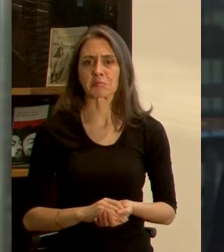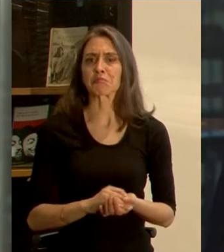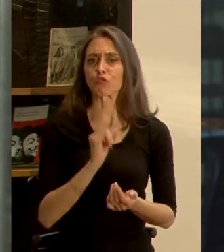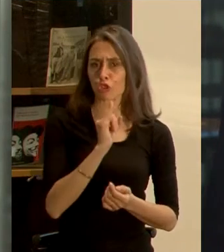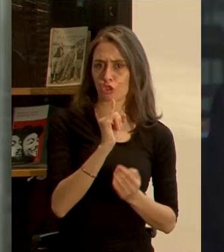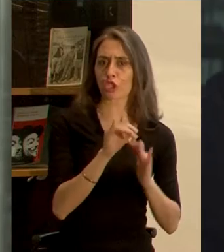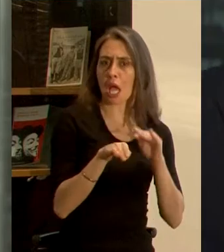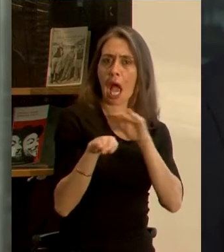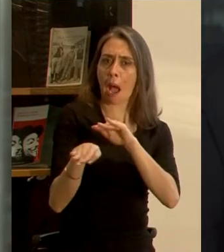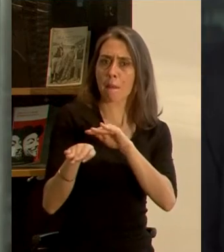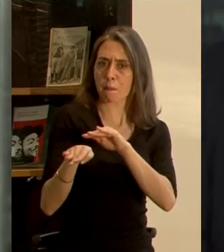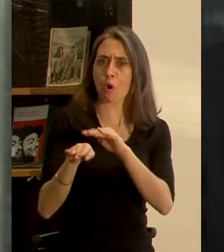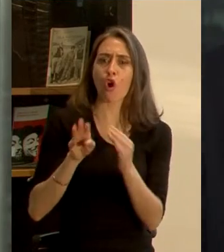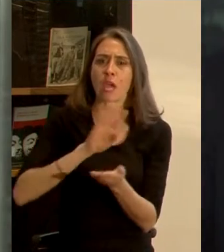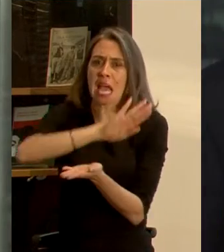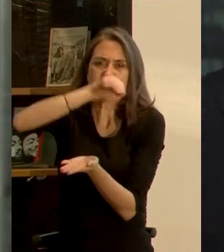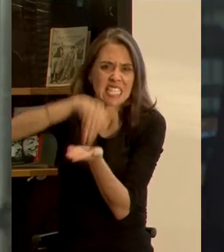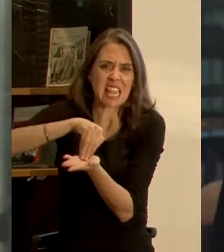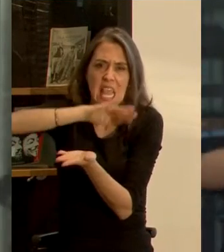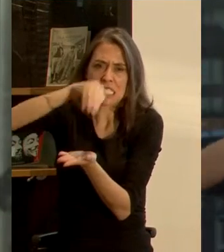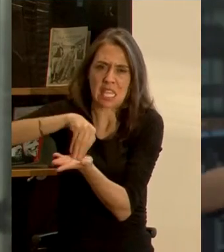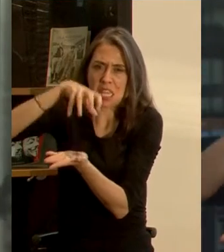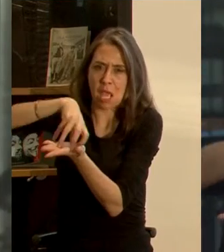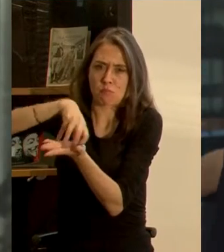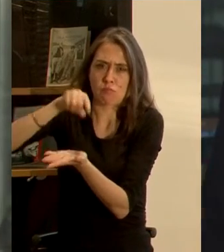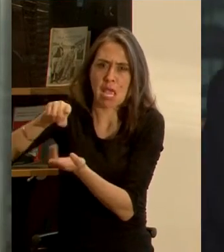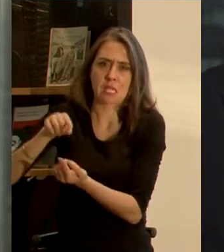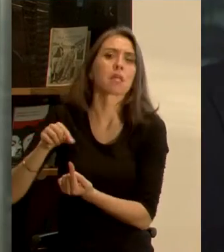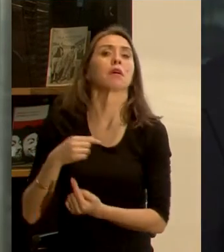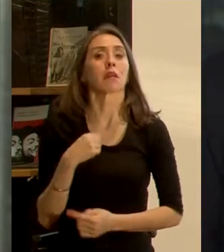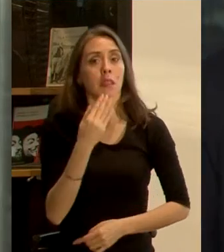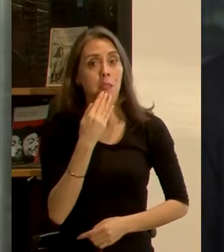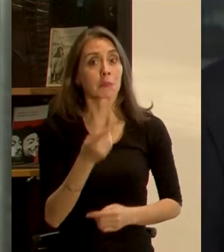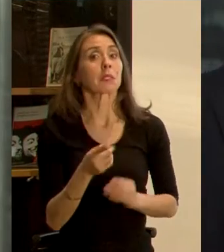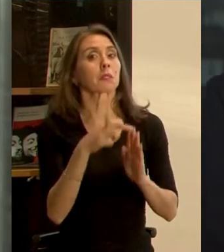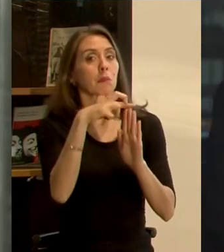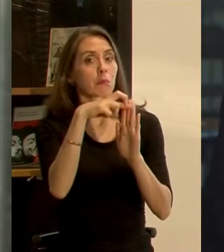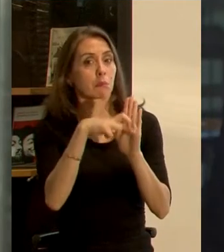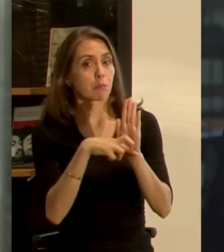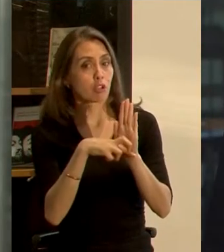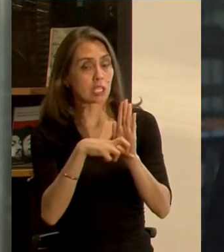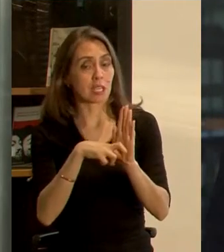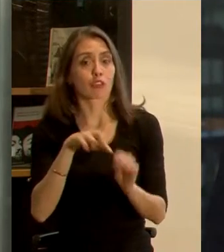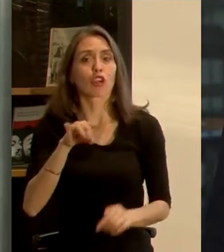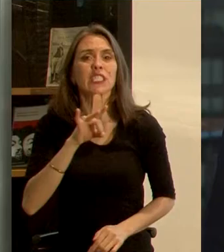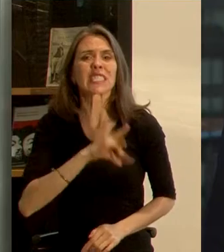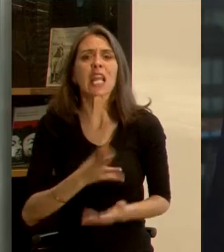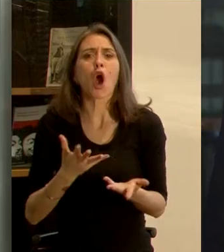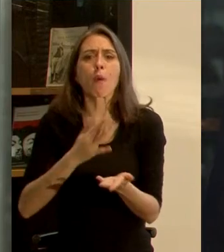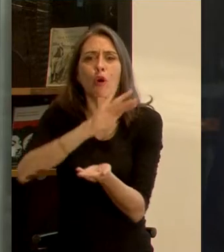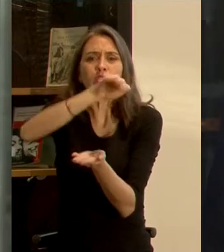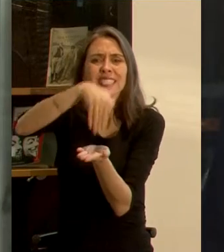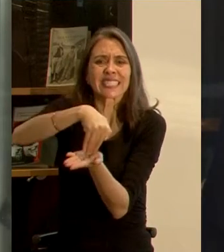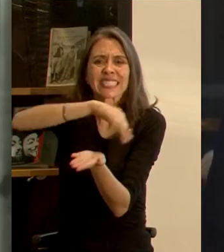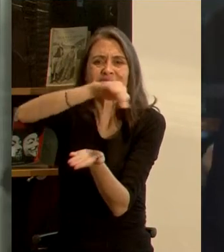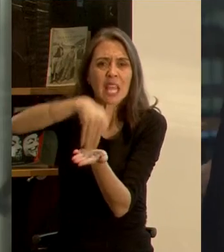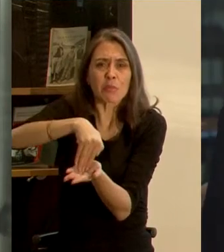apoyadores de estos procesos de descentralización, y yo también. Pero, por ejemplo, el proyecto de descentralización que tiene Chile hoy día,